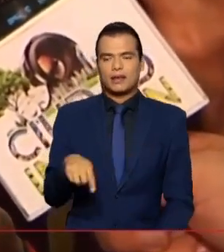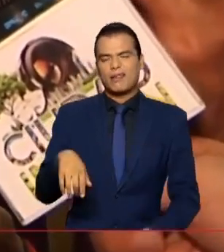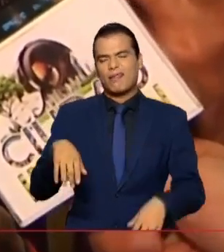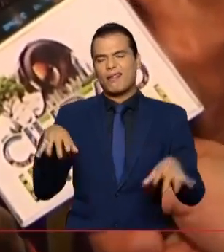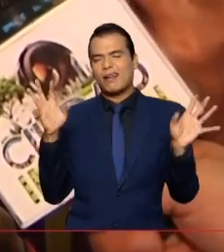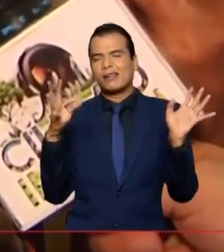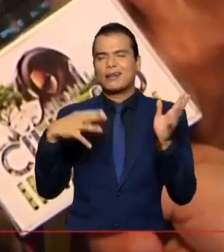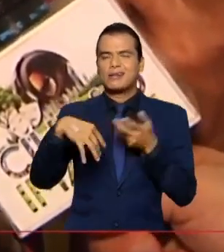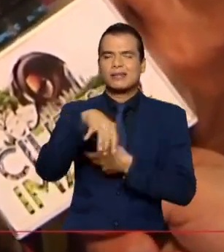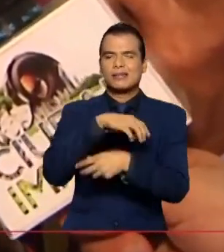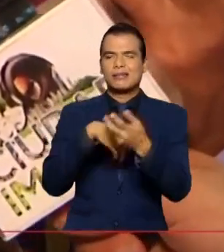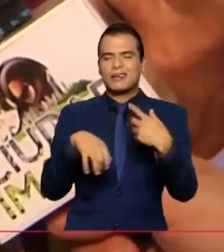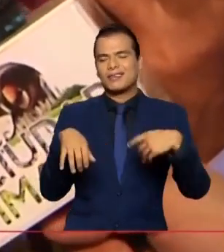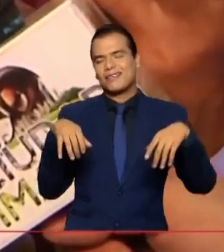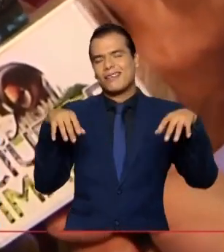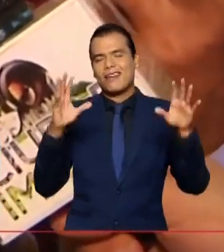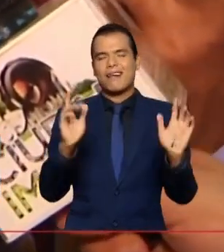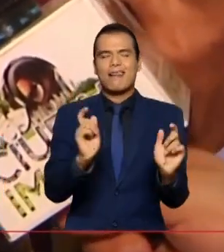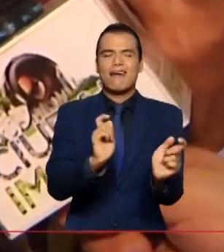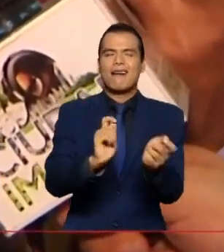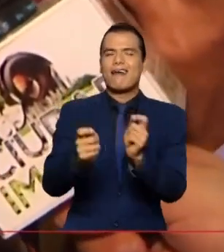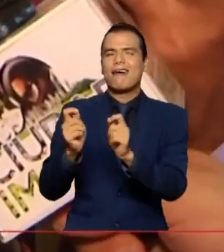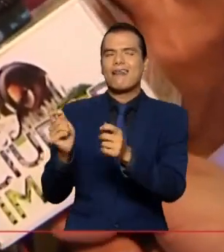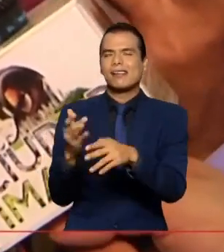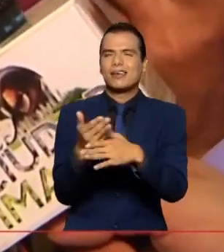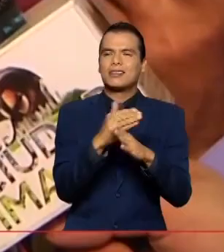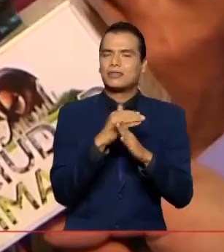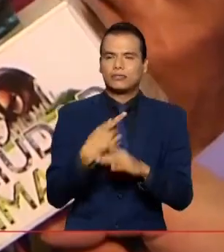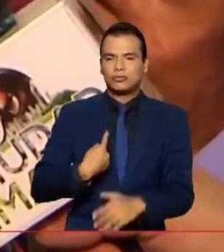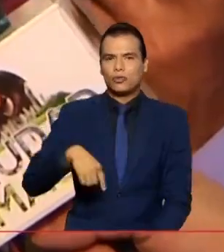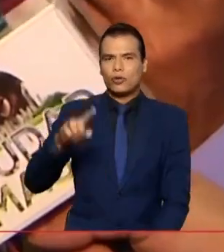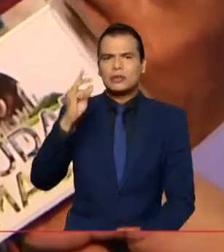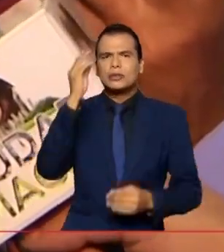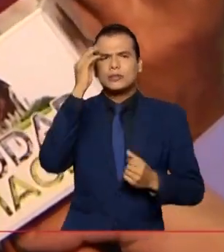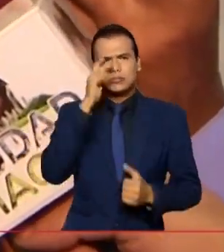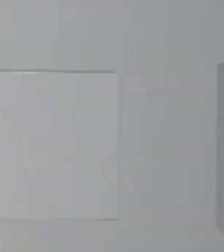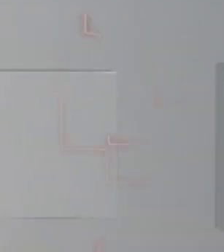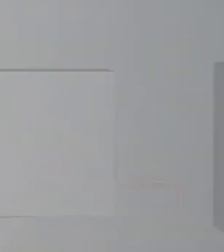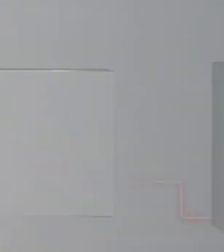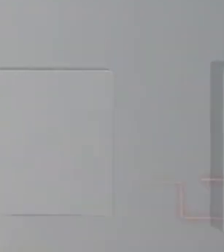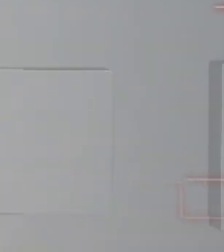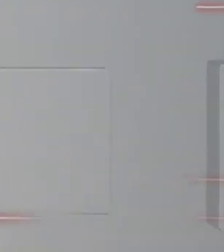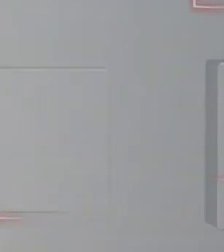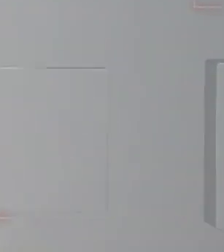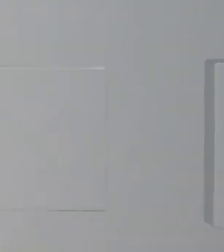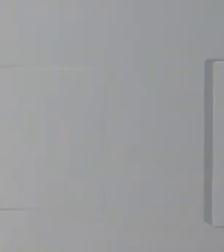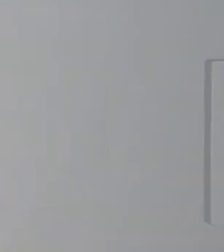ciudad la vamos a rodear de amigos, de gente con valores y principios, como el movimiento Mira.